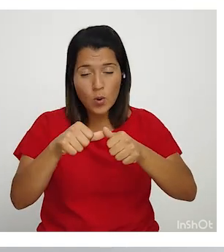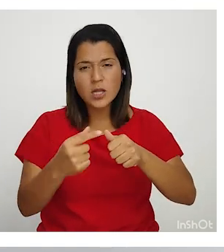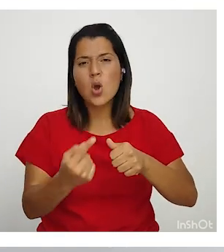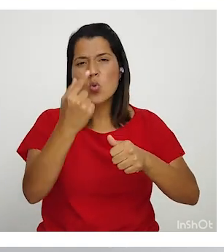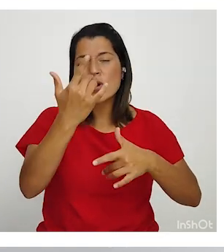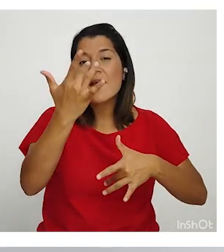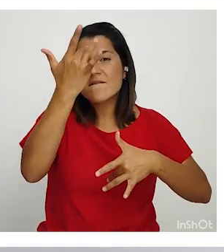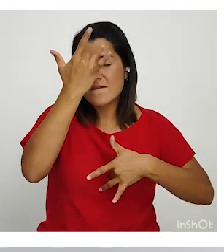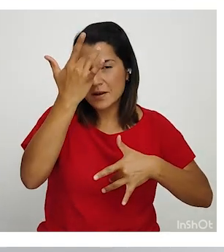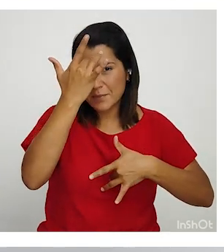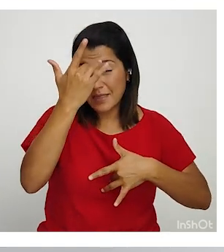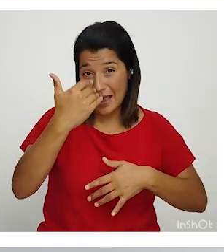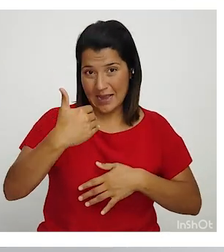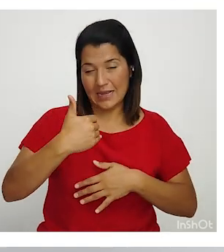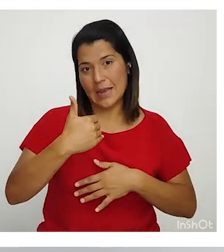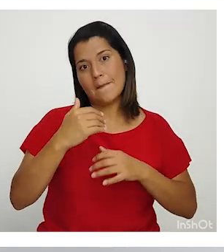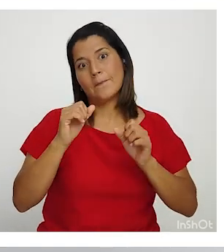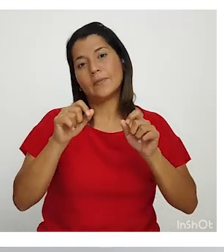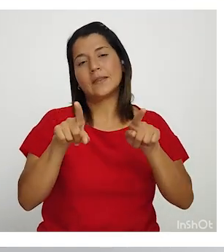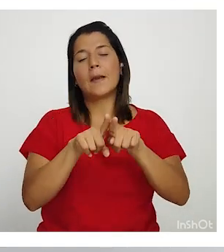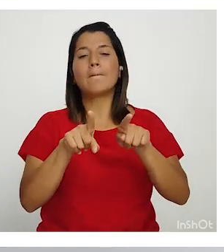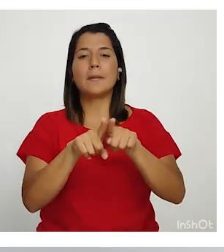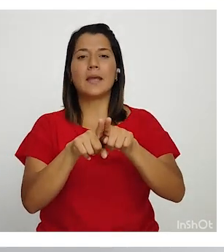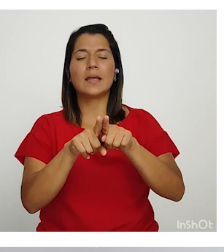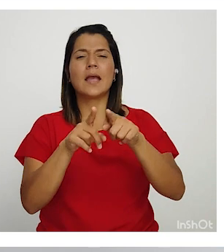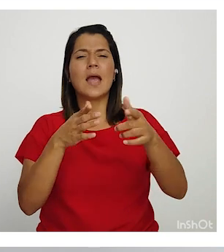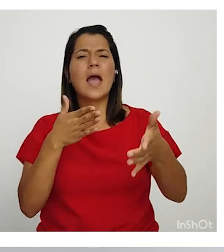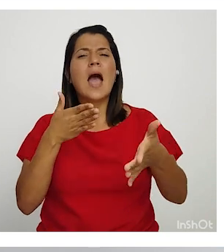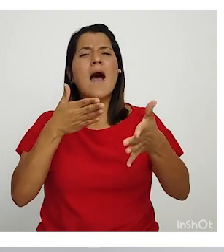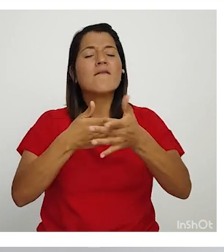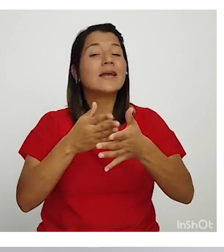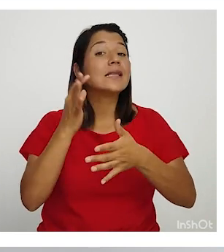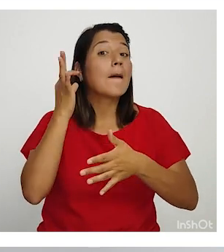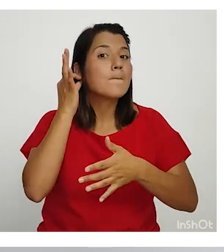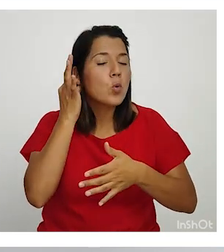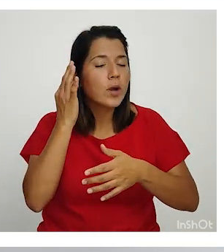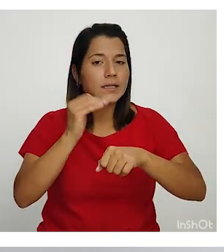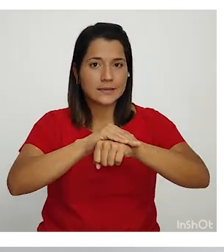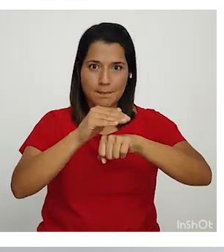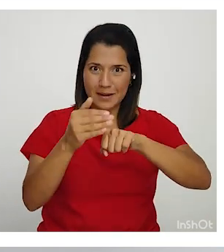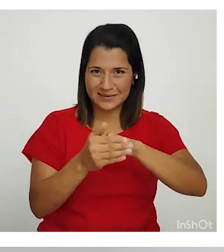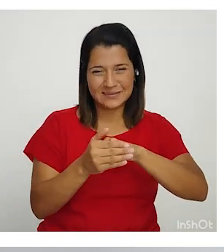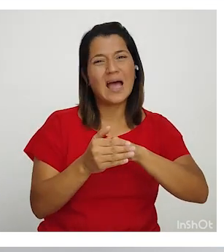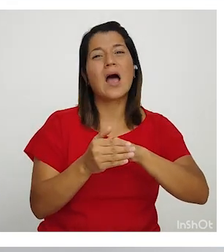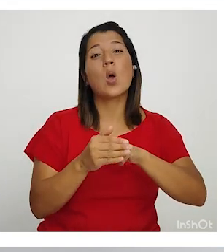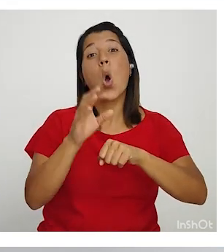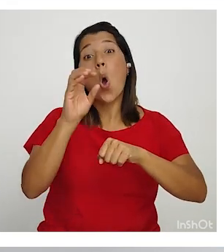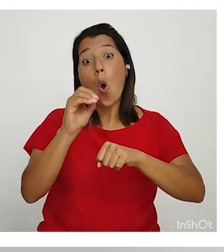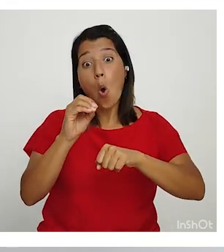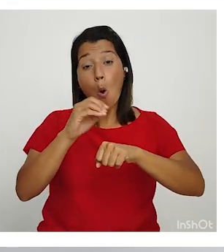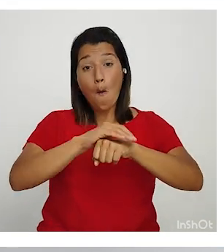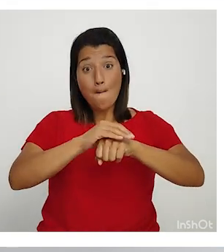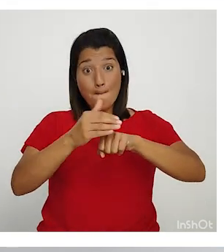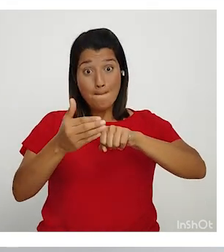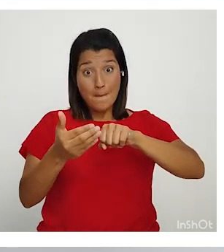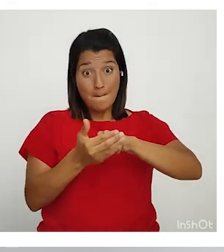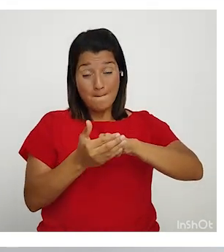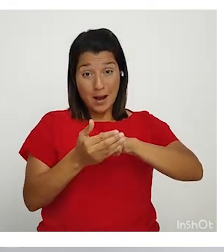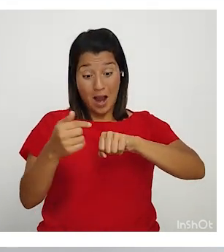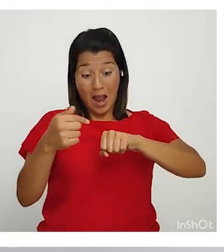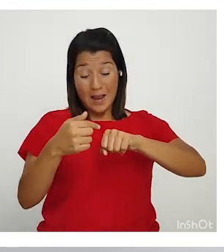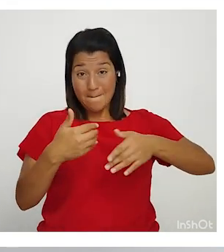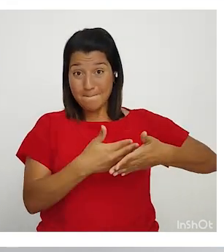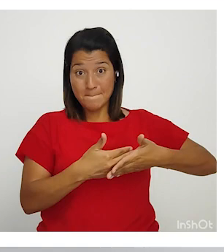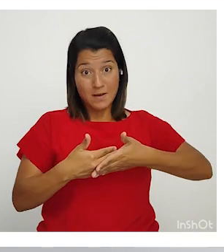repercute principalmente en mujeres embarazadas y en niños, ¿verdad?, con malformaciones. Entonces, también es muy importante siempre ante